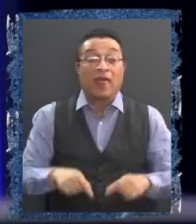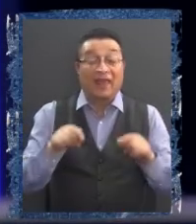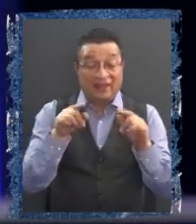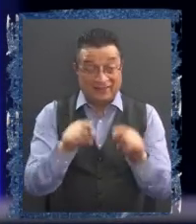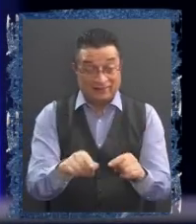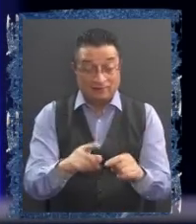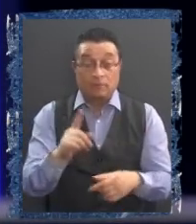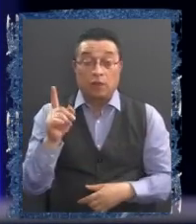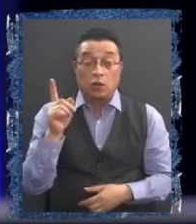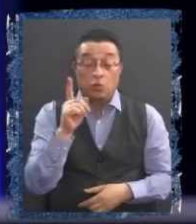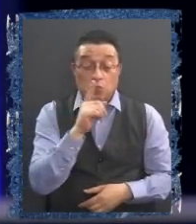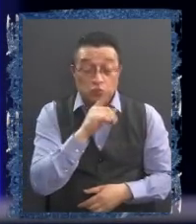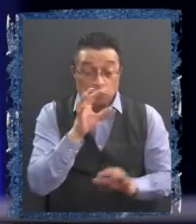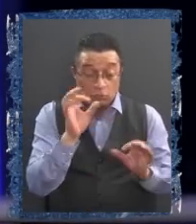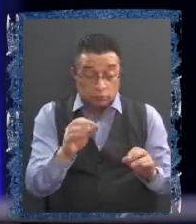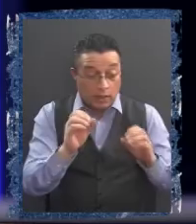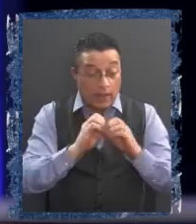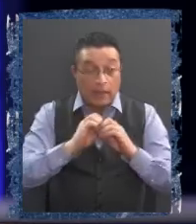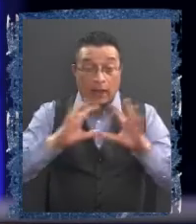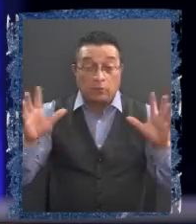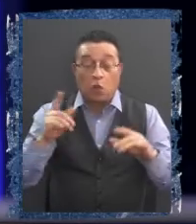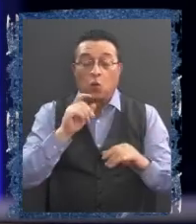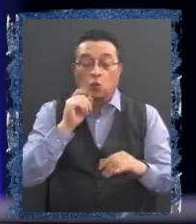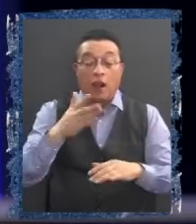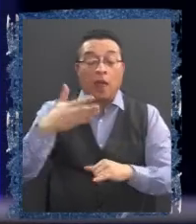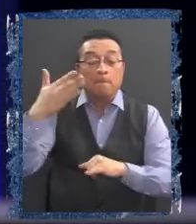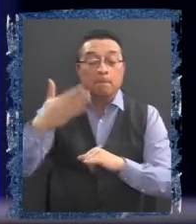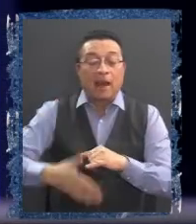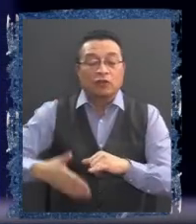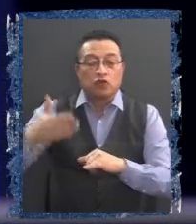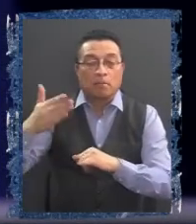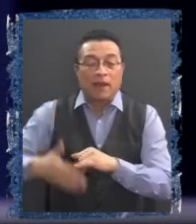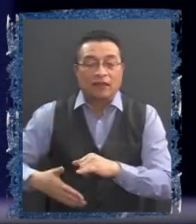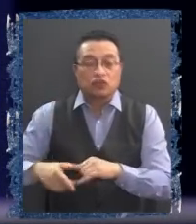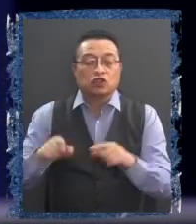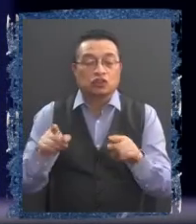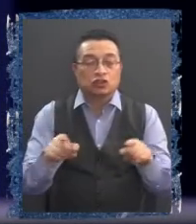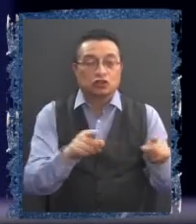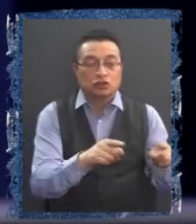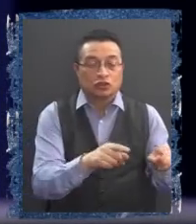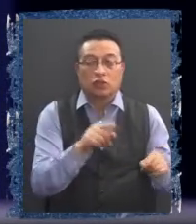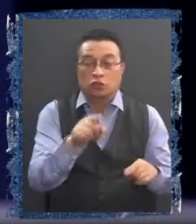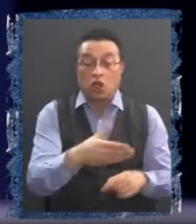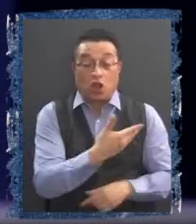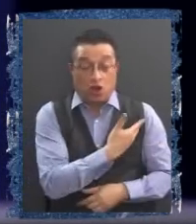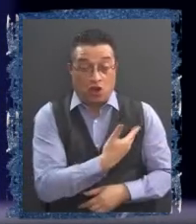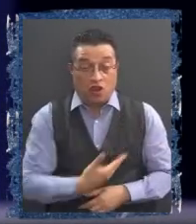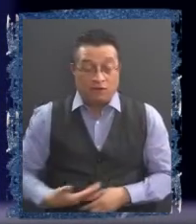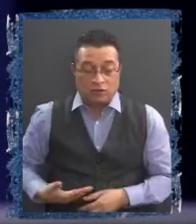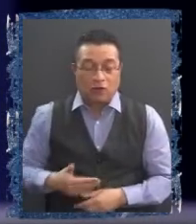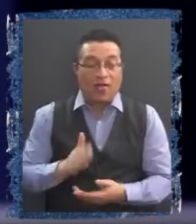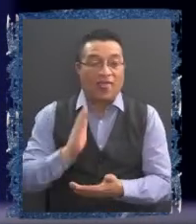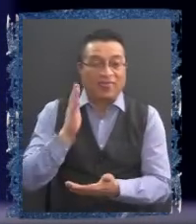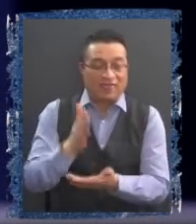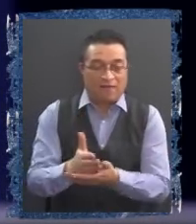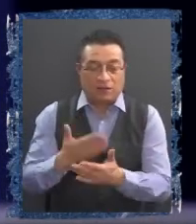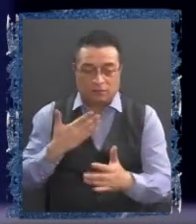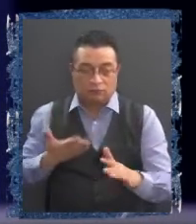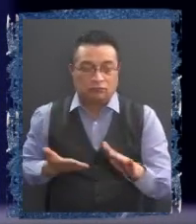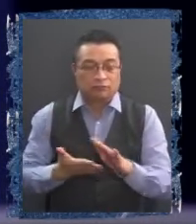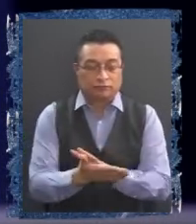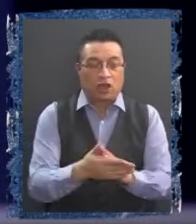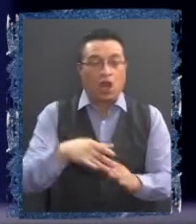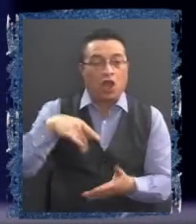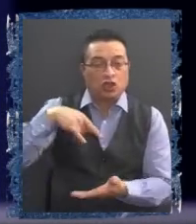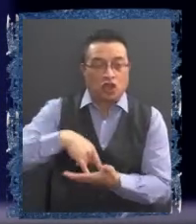último término los plazos en los que el Gobierno deberá despachar al Congreso